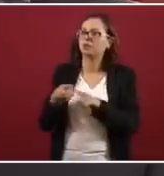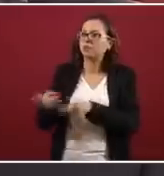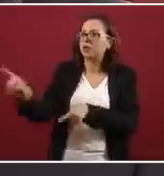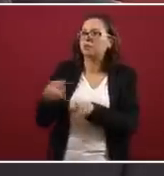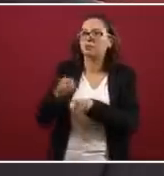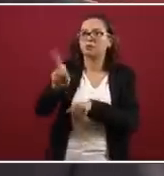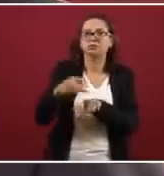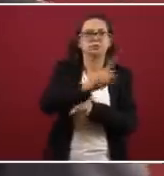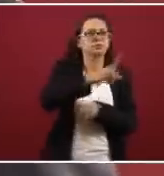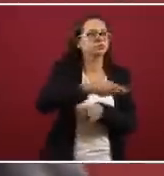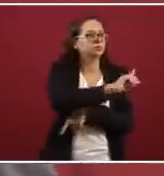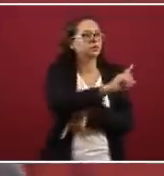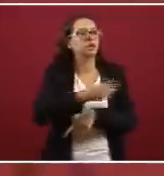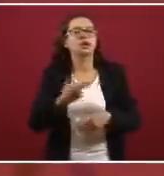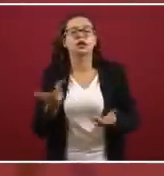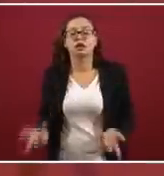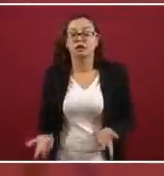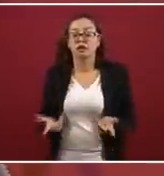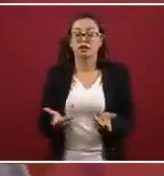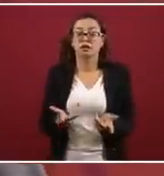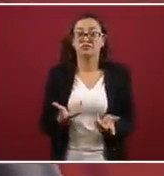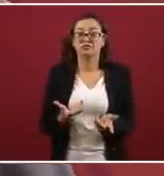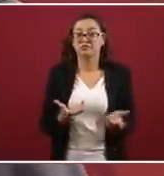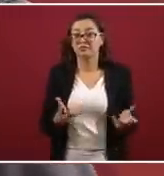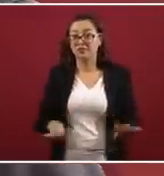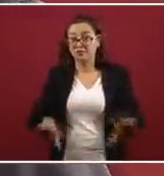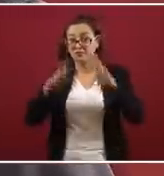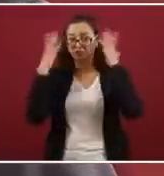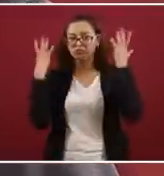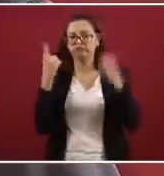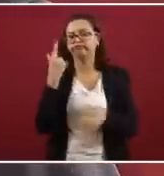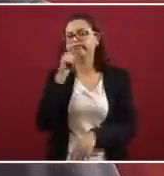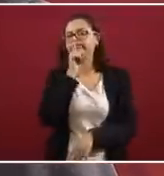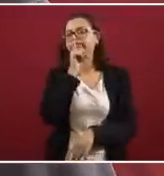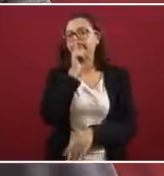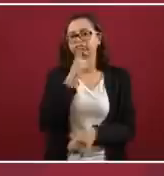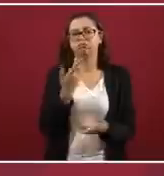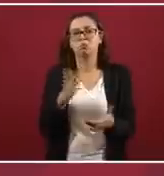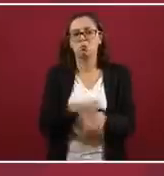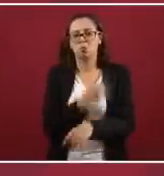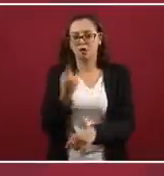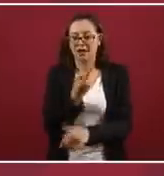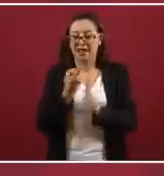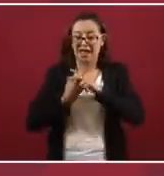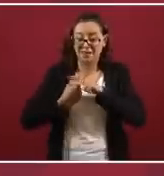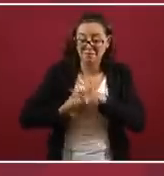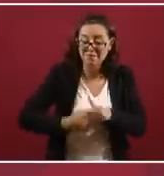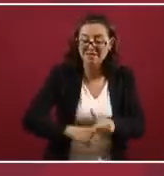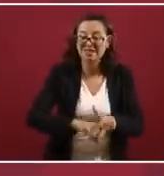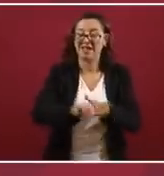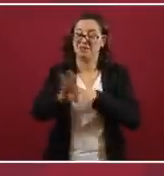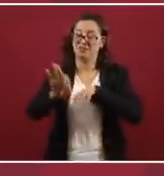sentando las bases para la transformación, levantando al elefante,